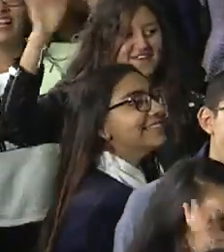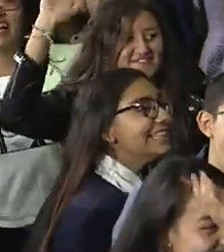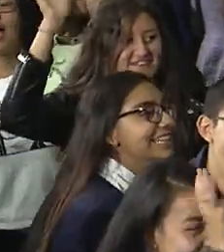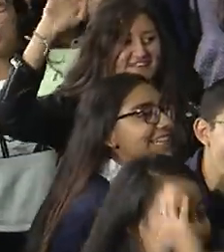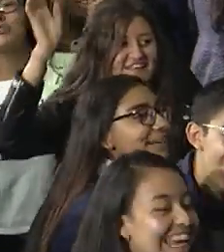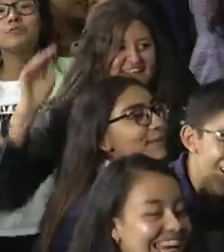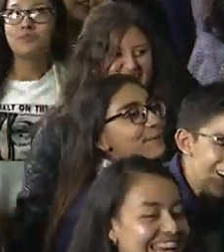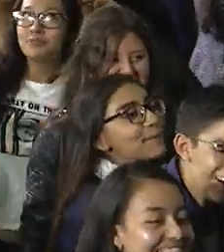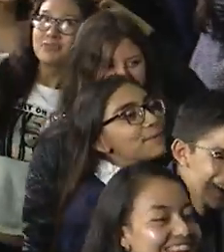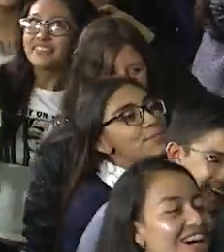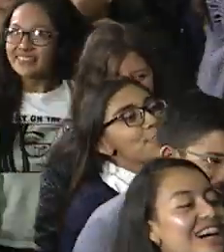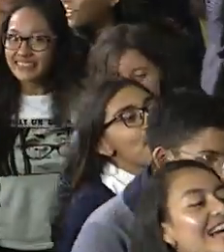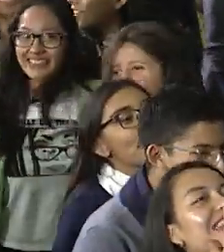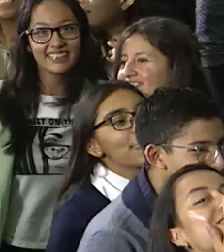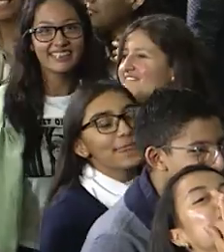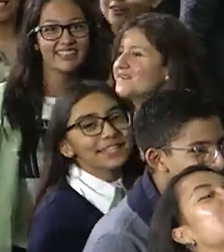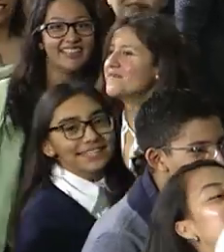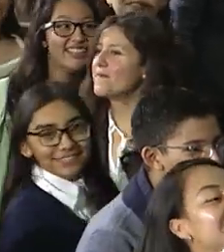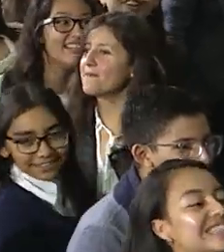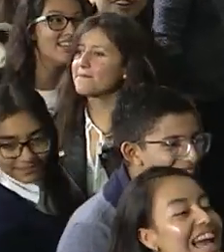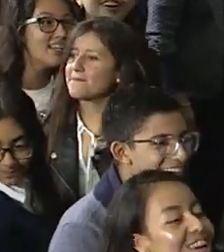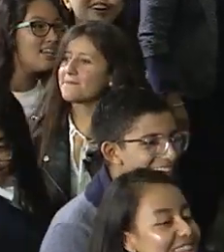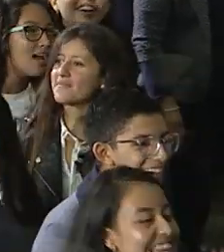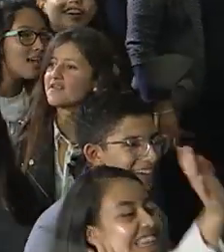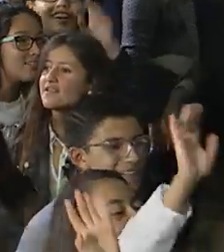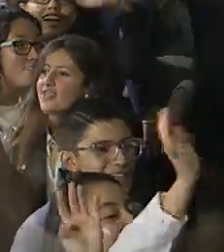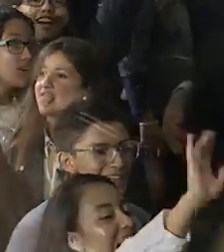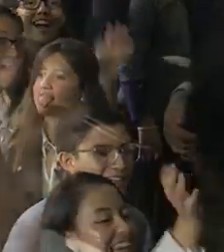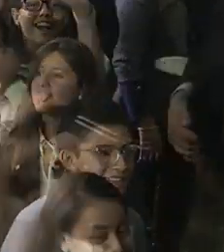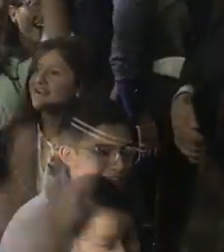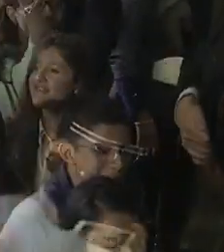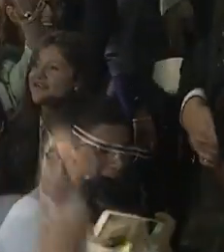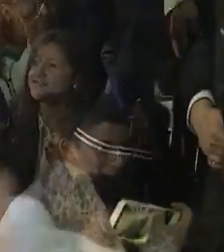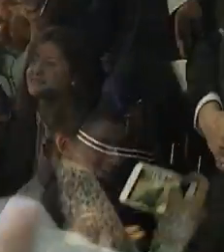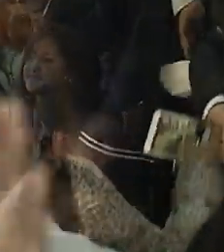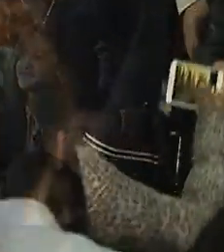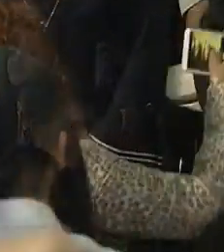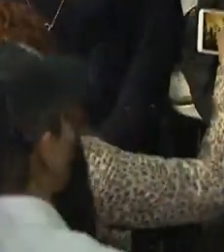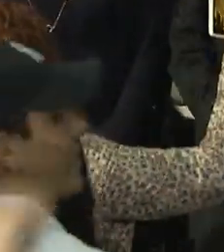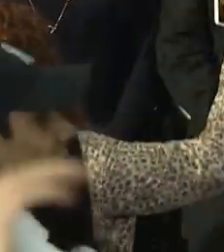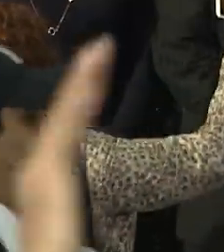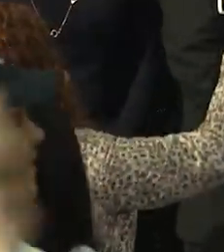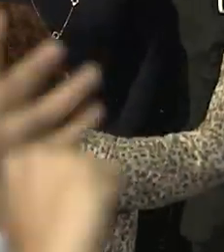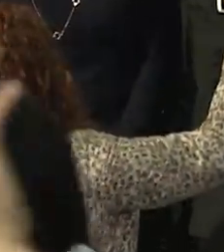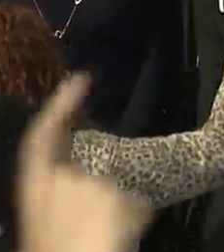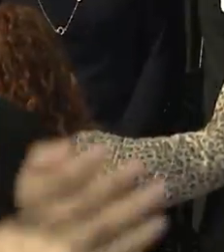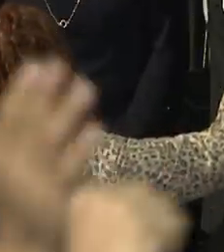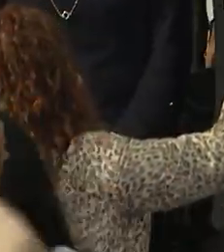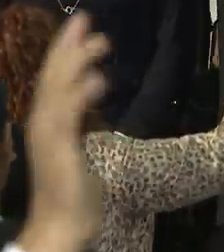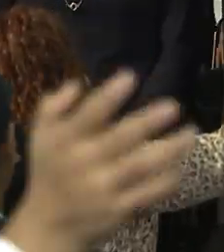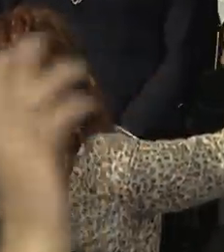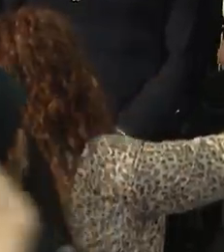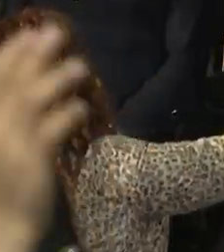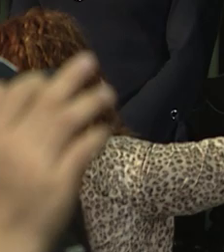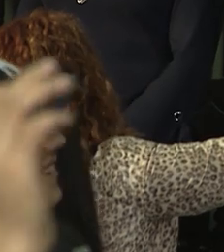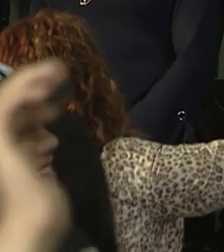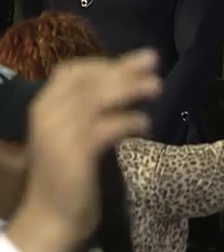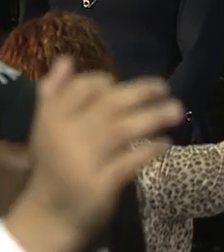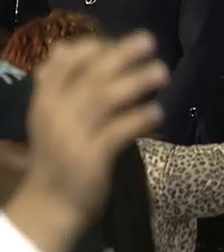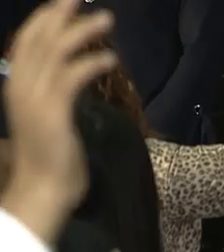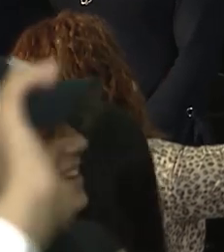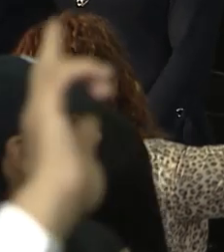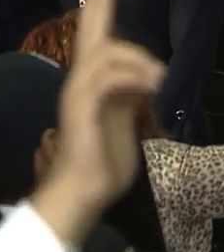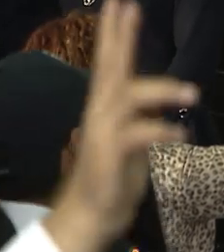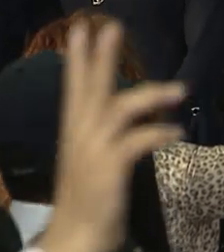enrique graue wiechers también está presente en los estudiantes la comunidad universitaria del otro lado están dispuestas casi mil sillas les